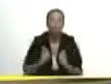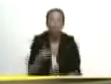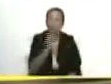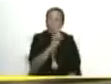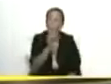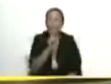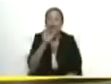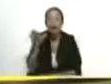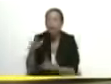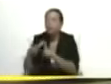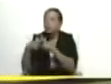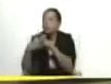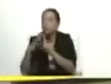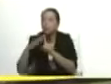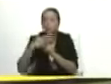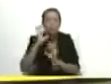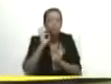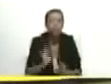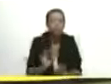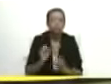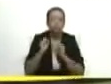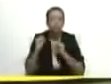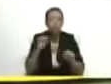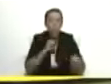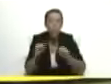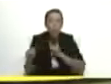en cada circunstancia.